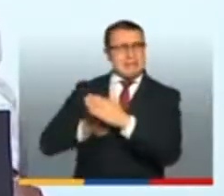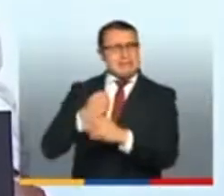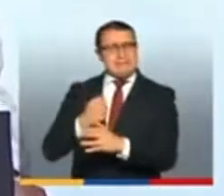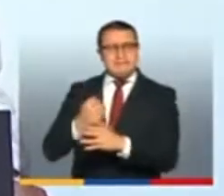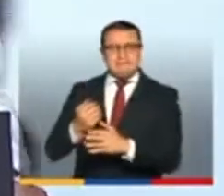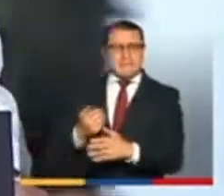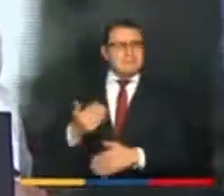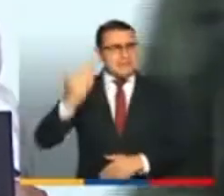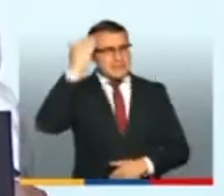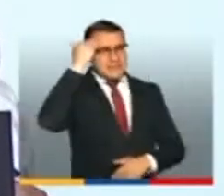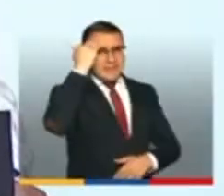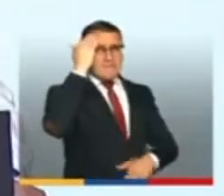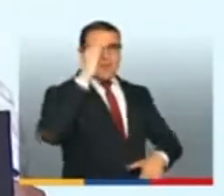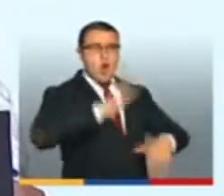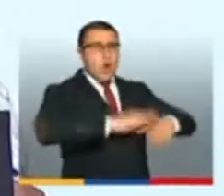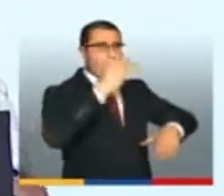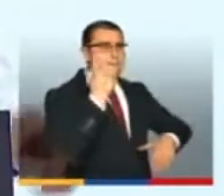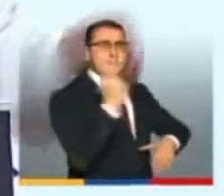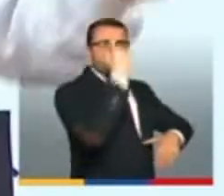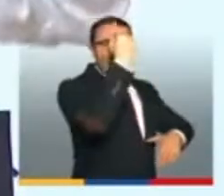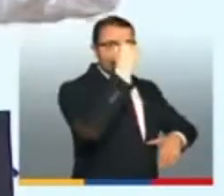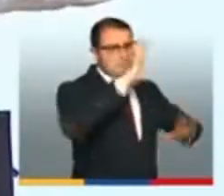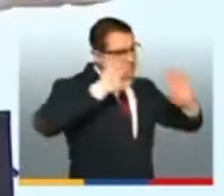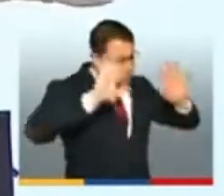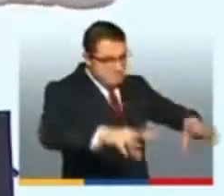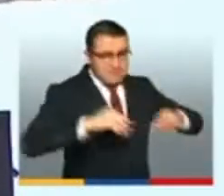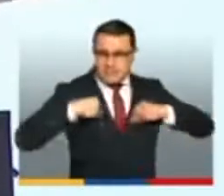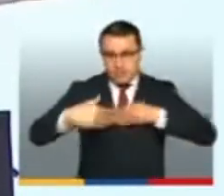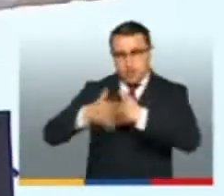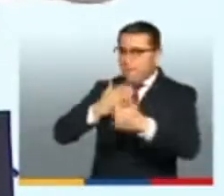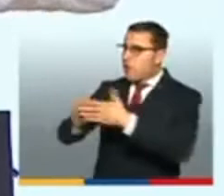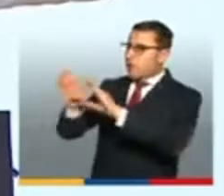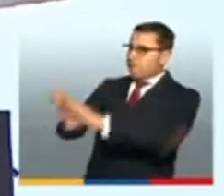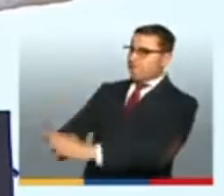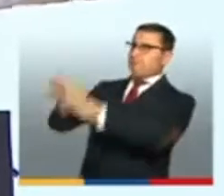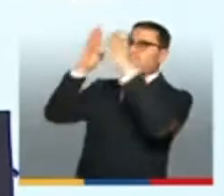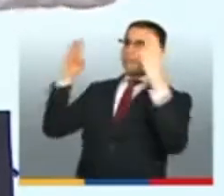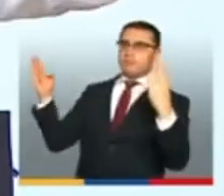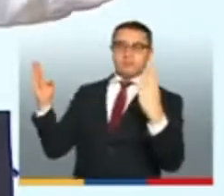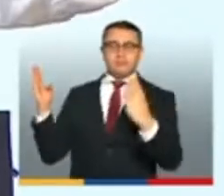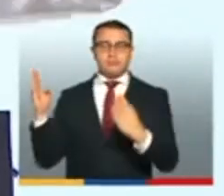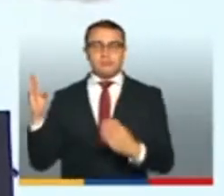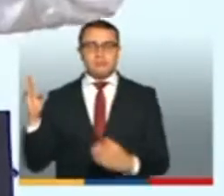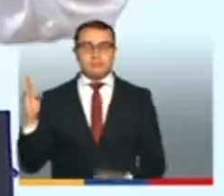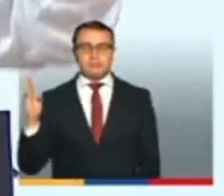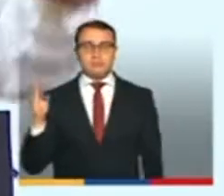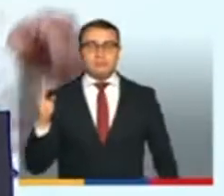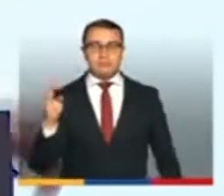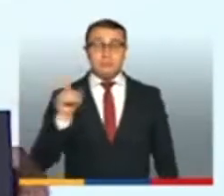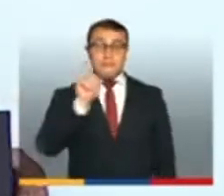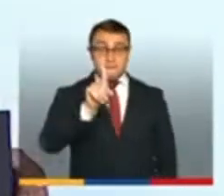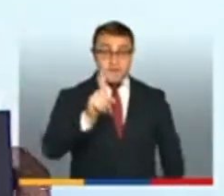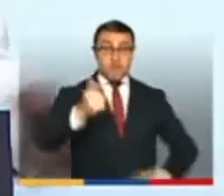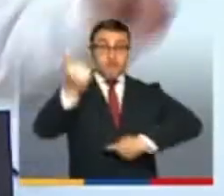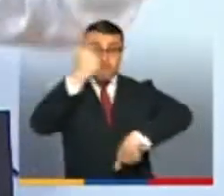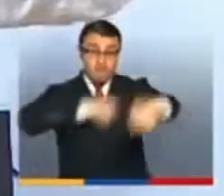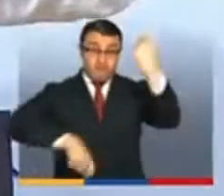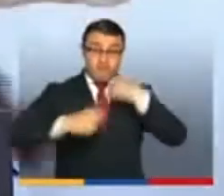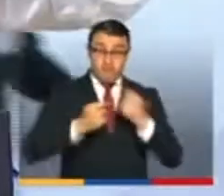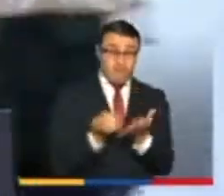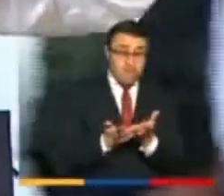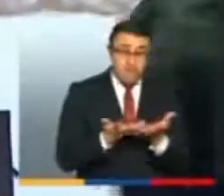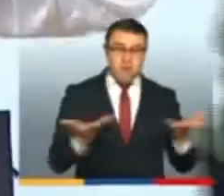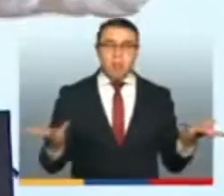político y la economía sigue pasando por la trocha porque